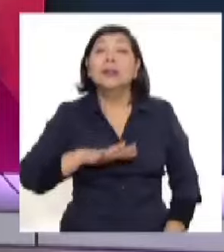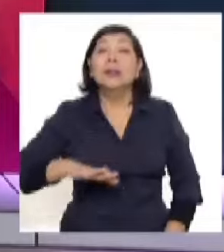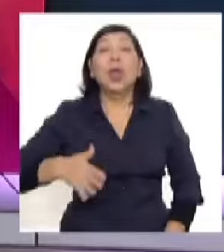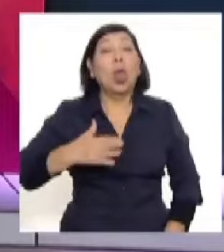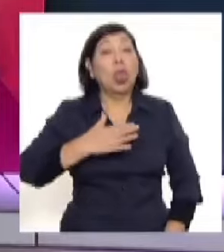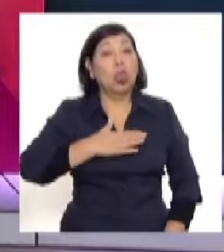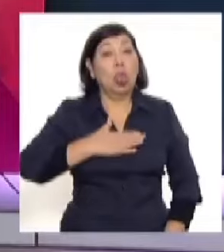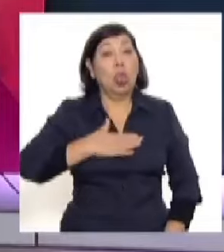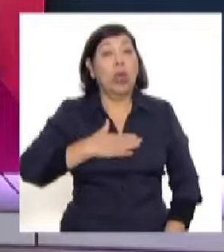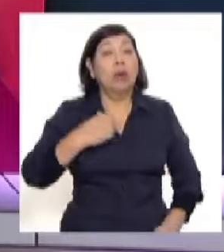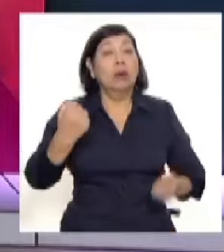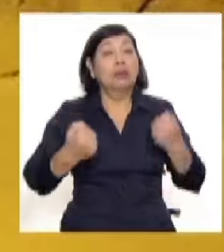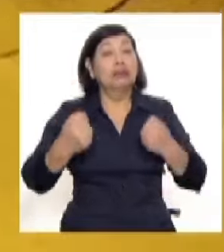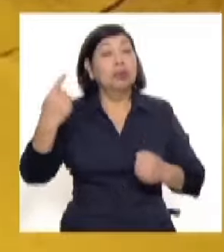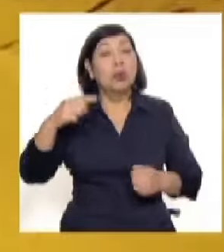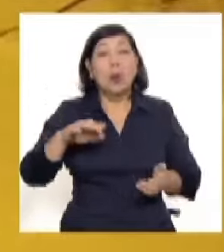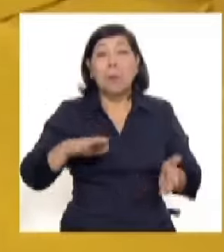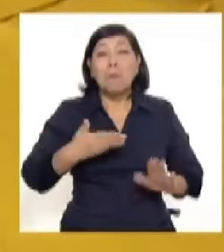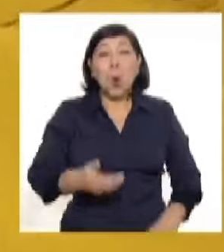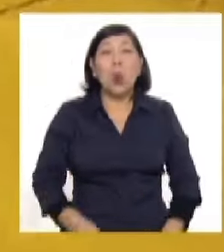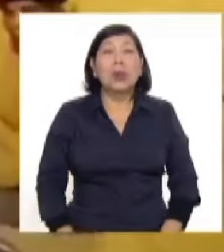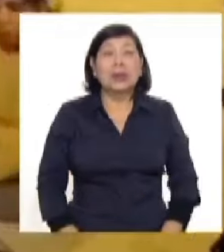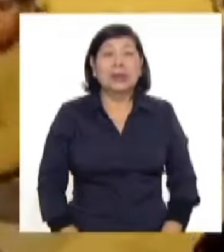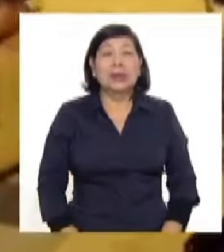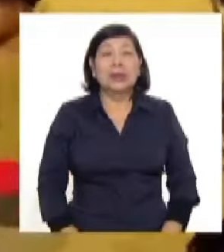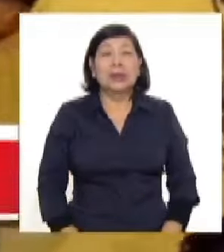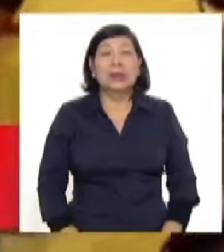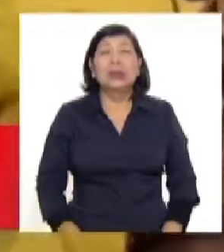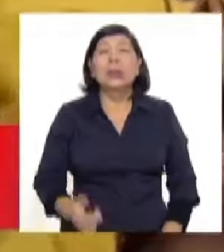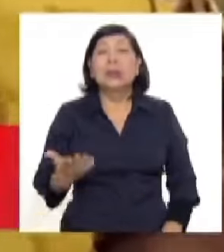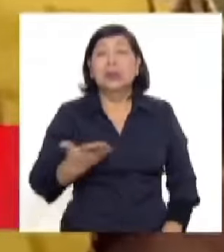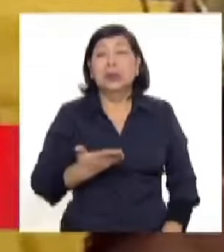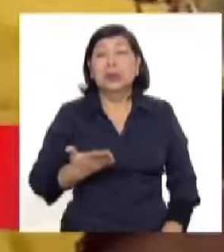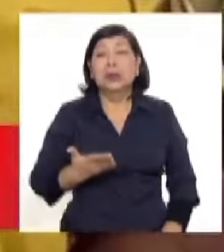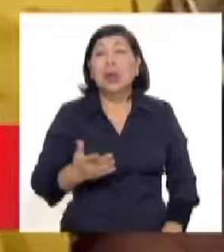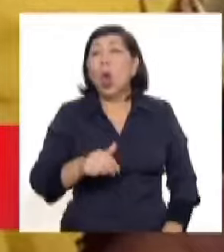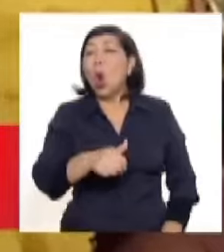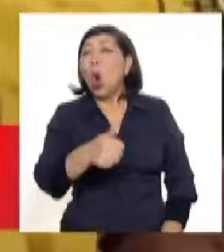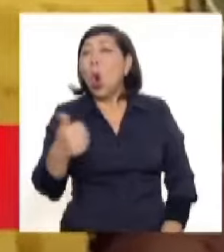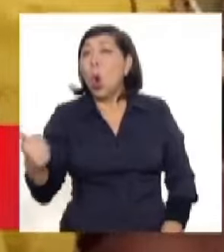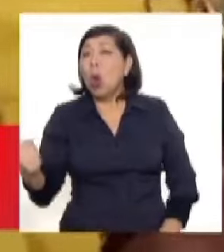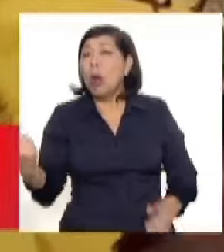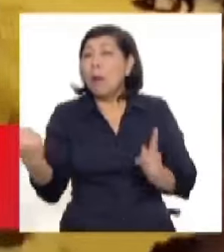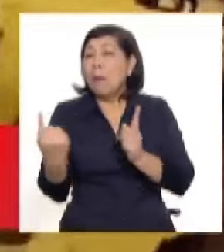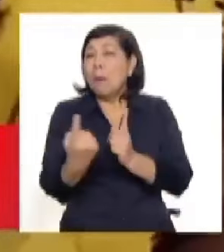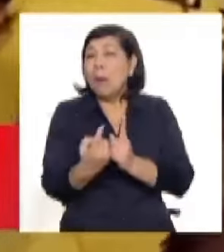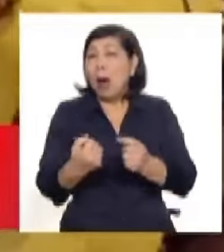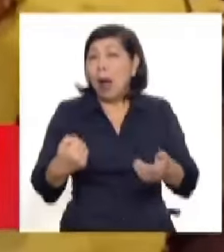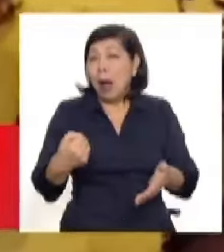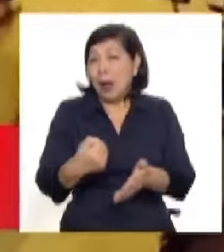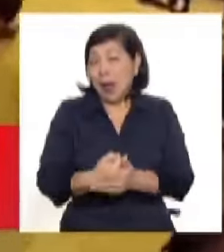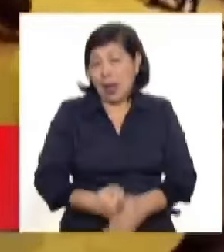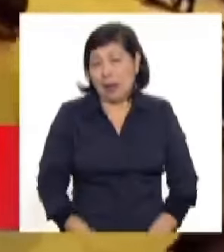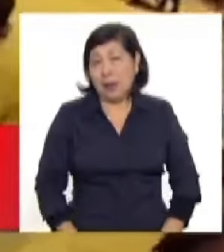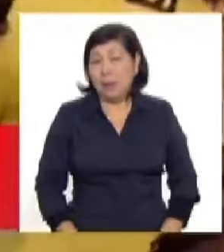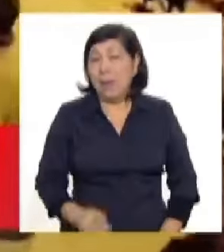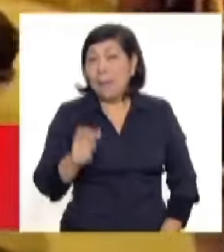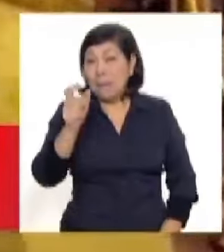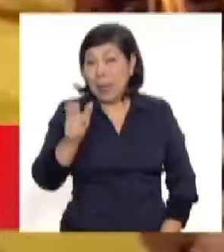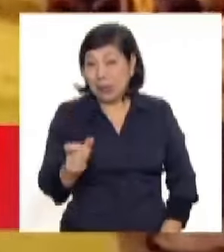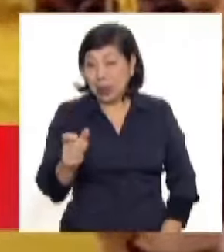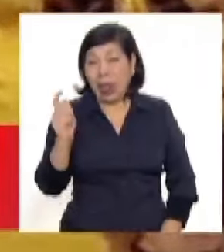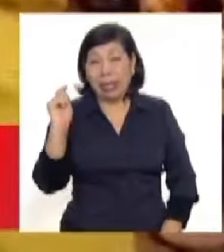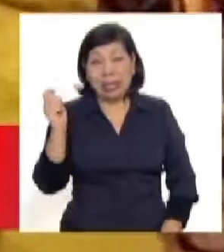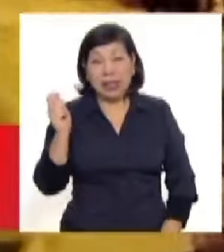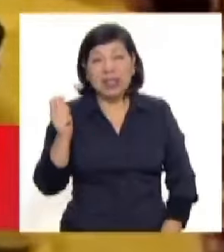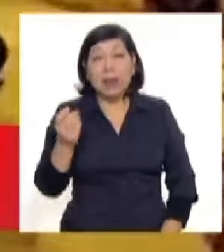que el dueño de una combi murió tras reclamar al chofer de una minivan por haber chocado su unidad. Según testigos, el